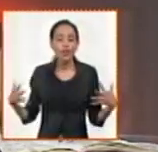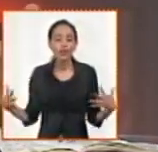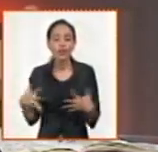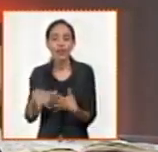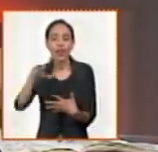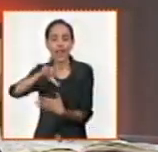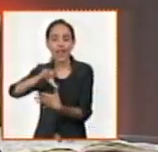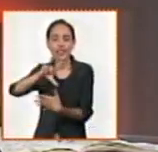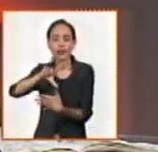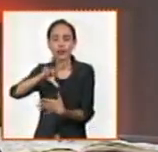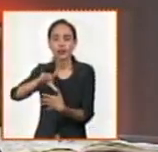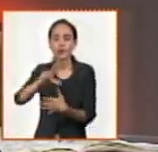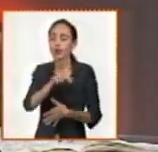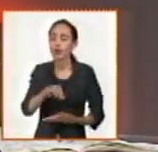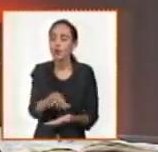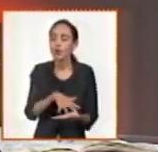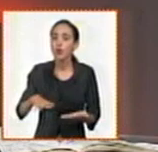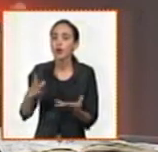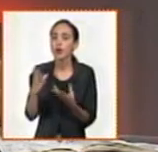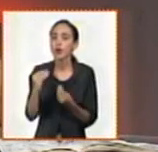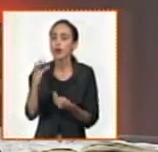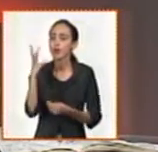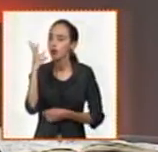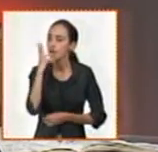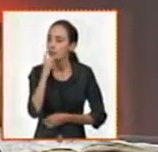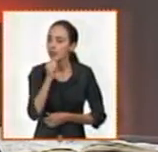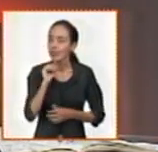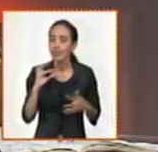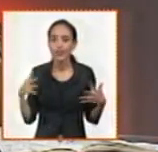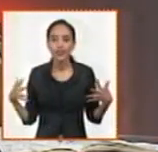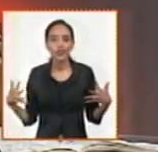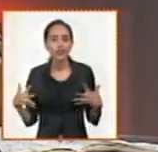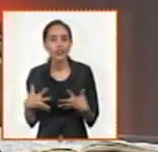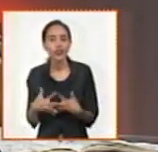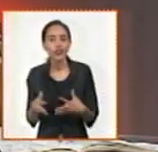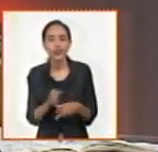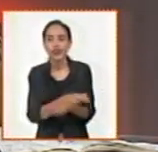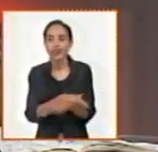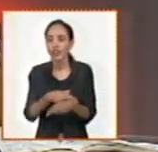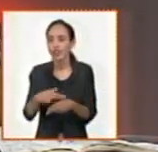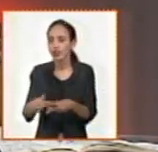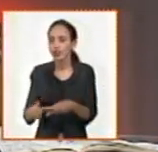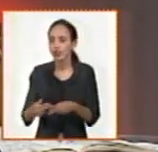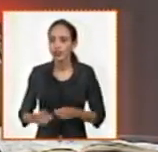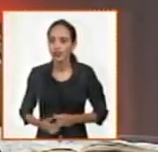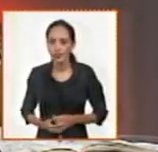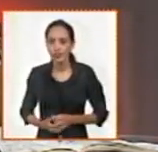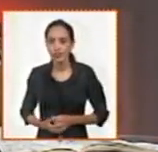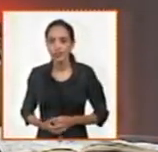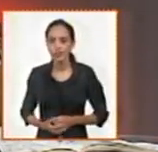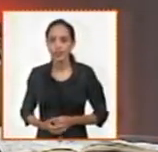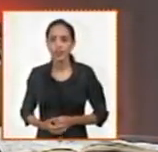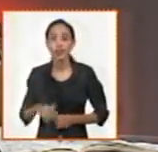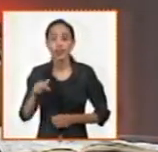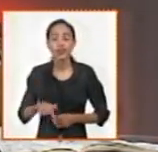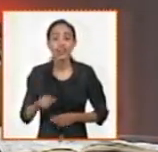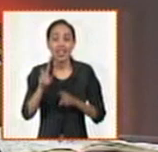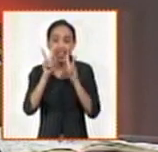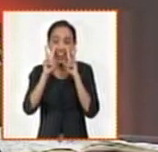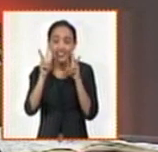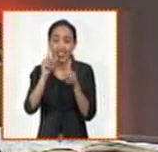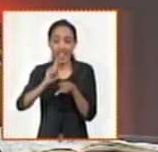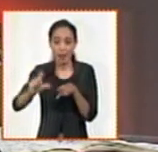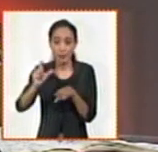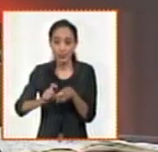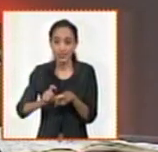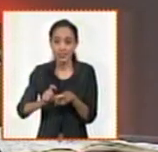claro. Es un espacio tan hermoso de reconciliación con la historia, todo. Entonces, a partir de ahí, la Vía Campesina